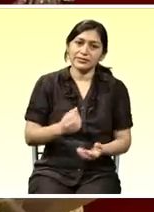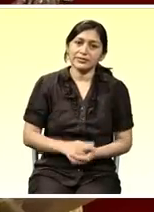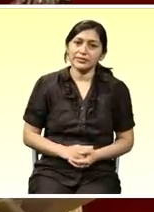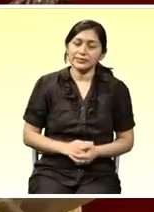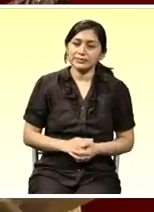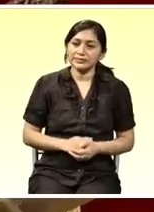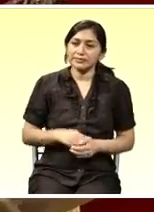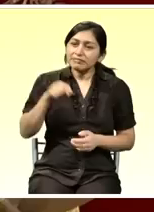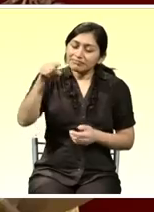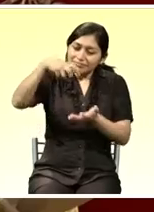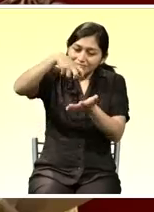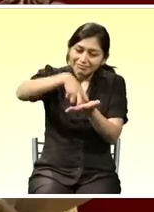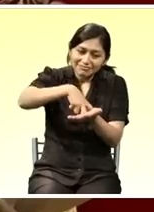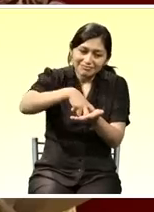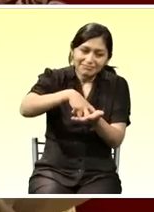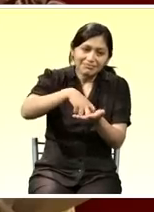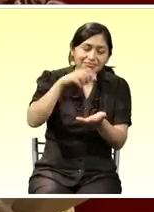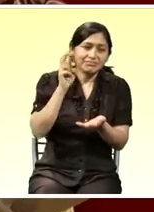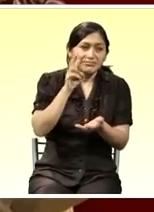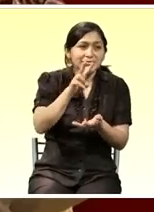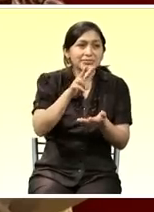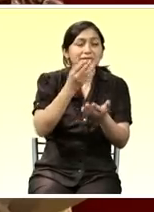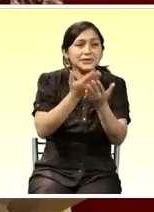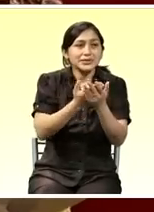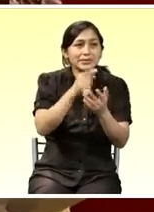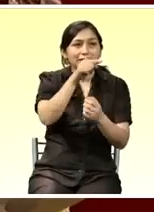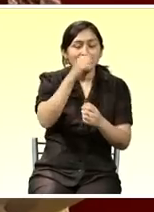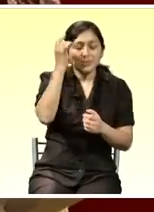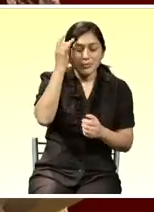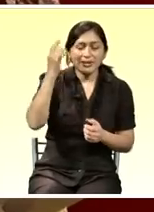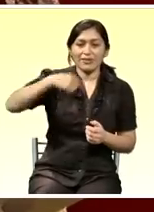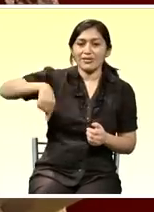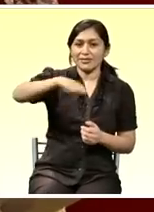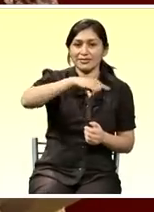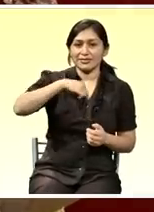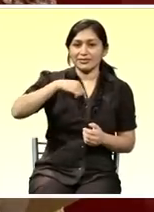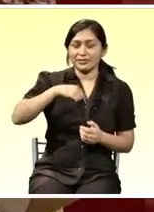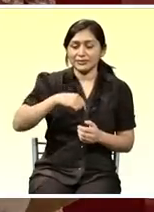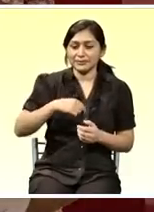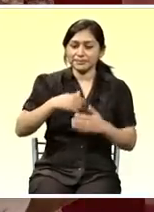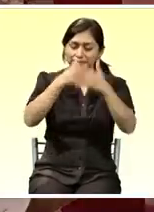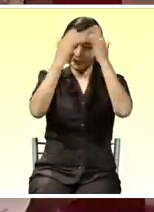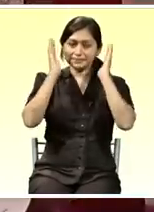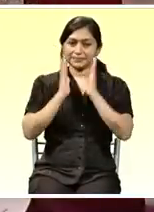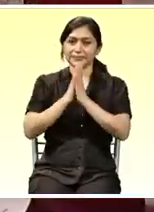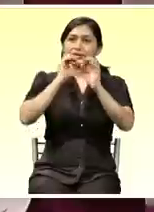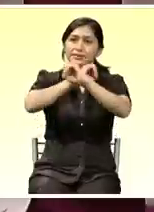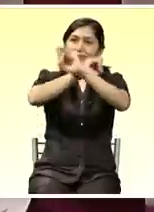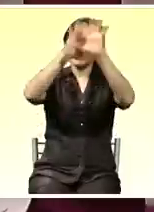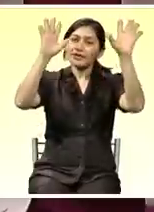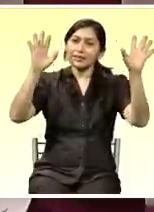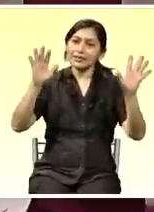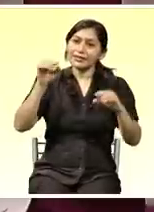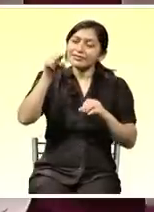sagrario, allí intercediendo, el perdón pediste de nuestros excesos. Virgen del milagro,